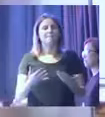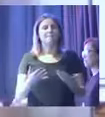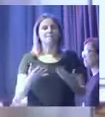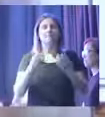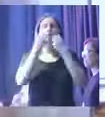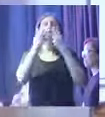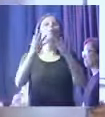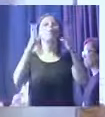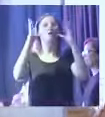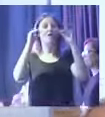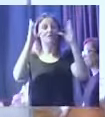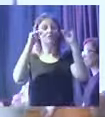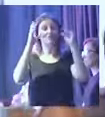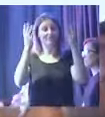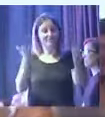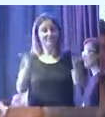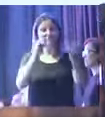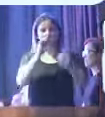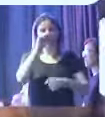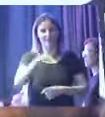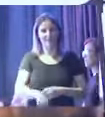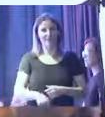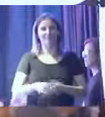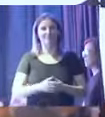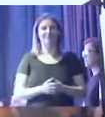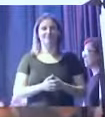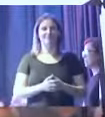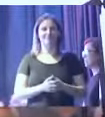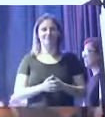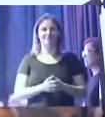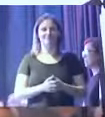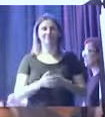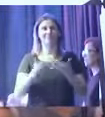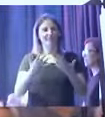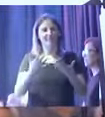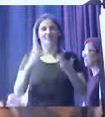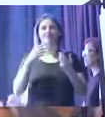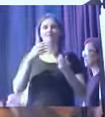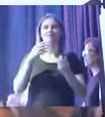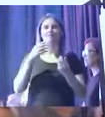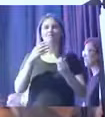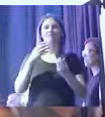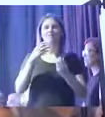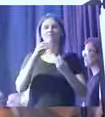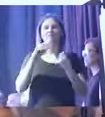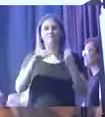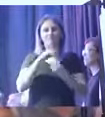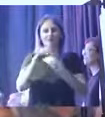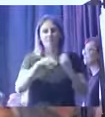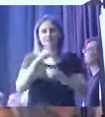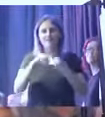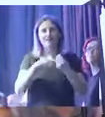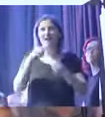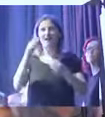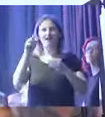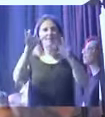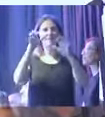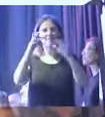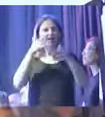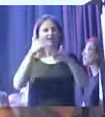buenas noches entonces, Montevideo, desde la familia Echazarreta que vive ahí en el